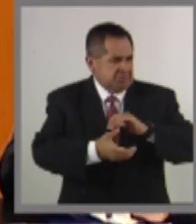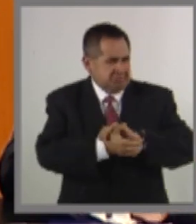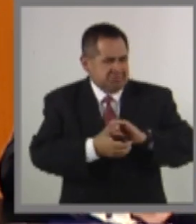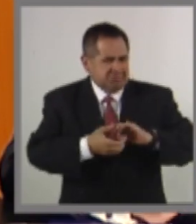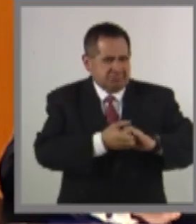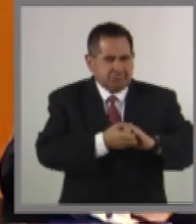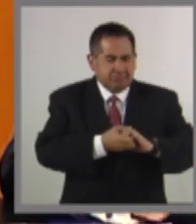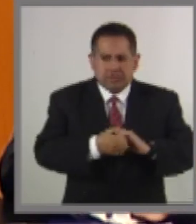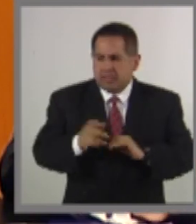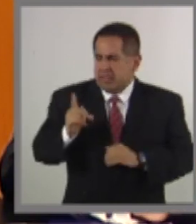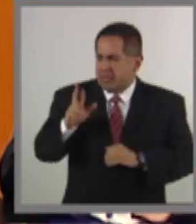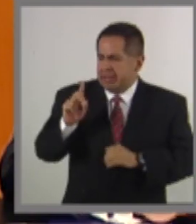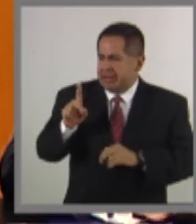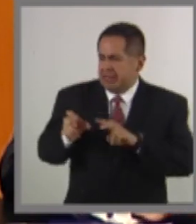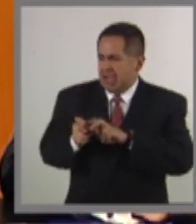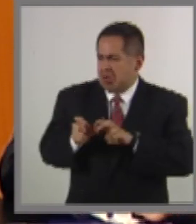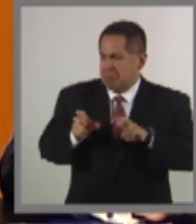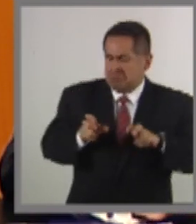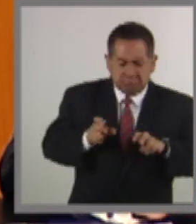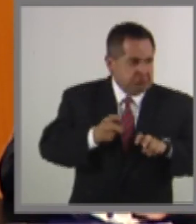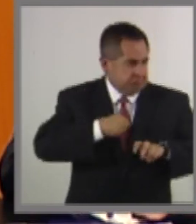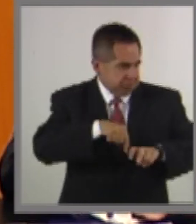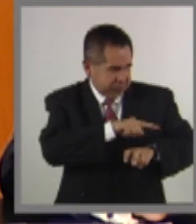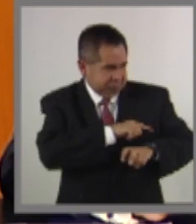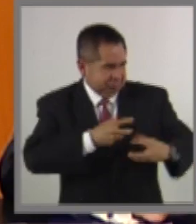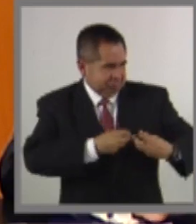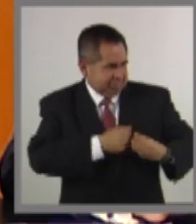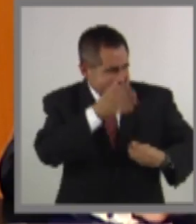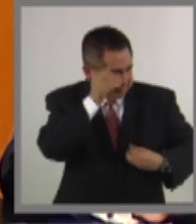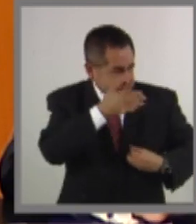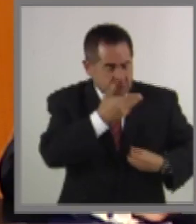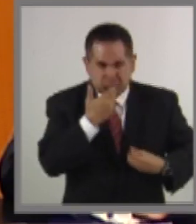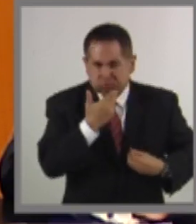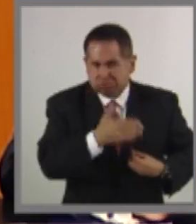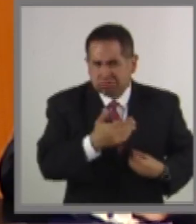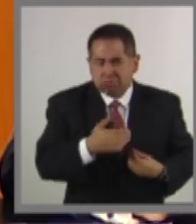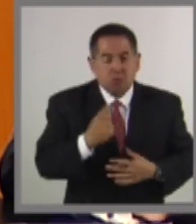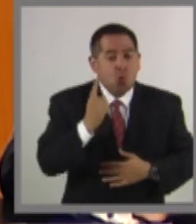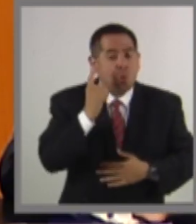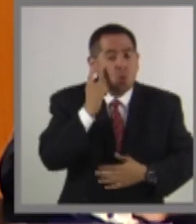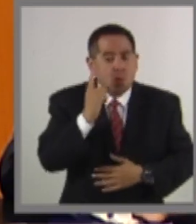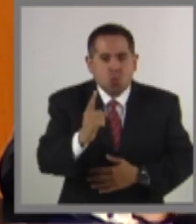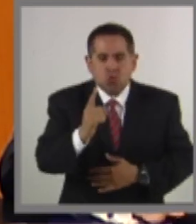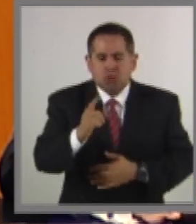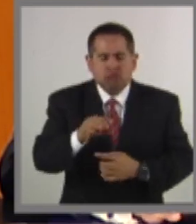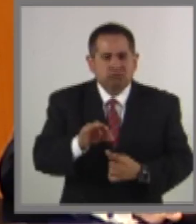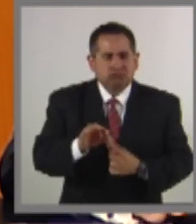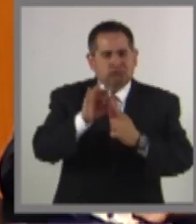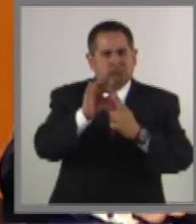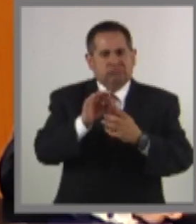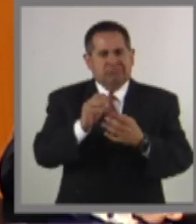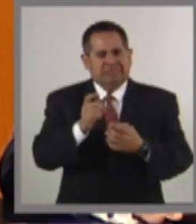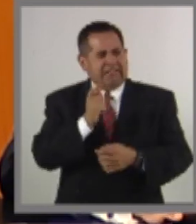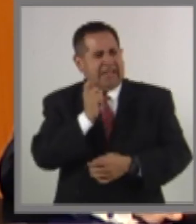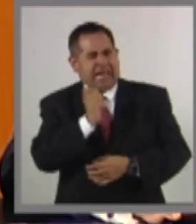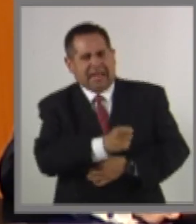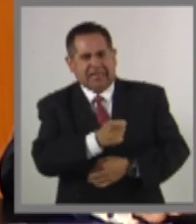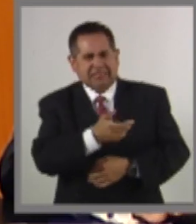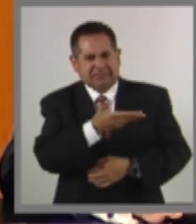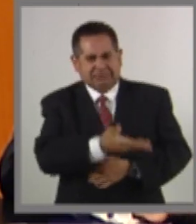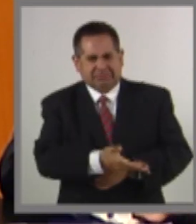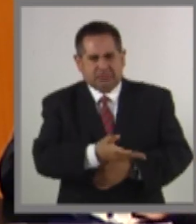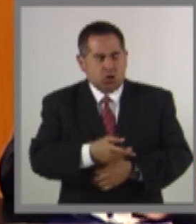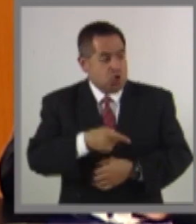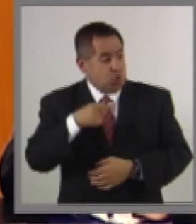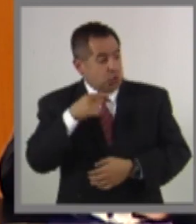de salirnos de la fracción parlamentaria. Pero fundamentalmente yo quiero destacar